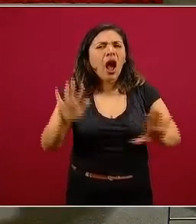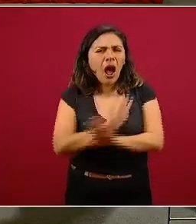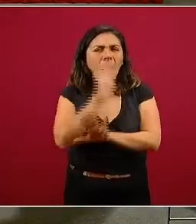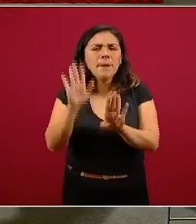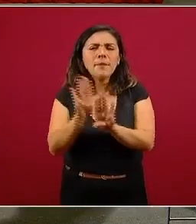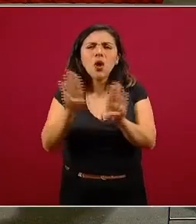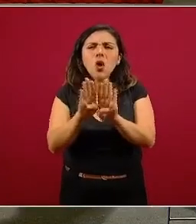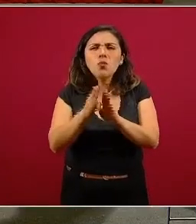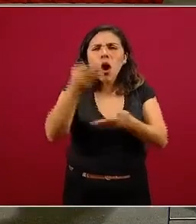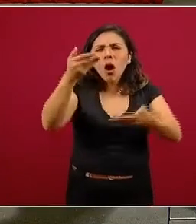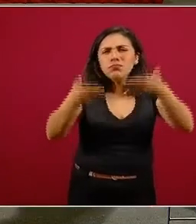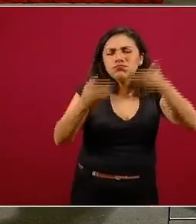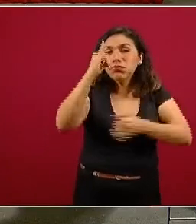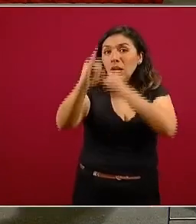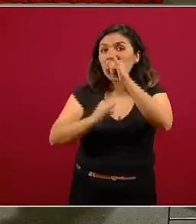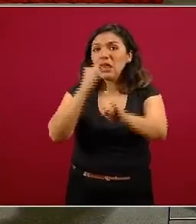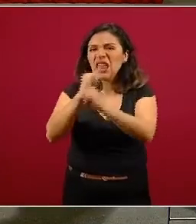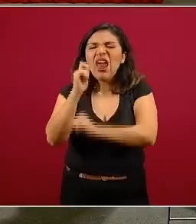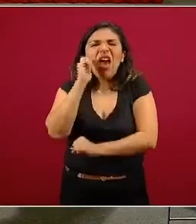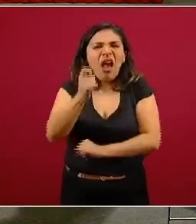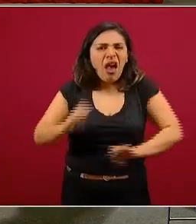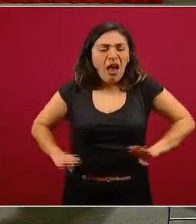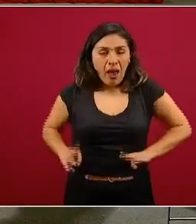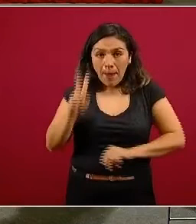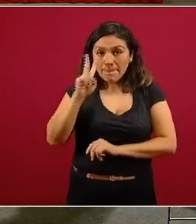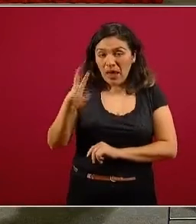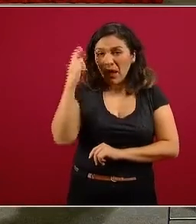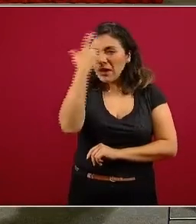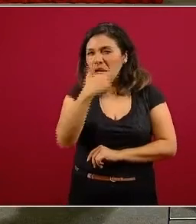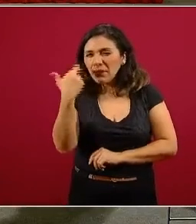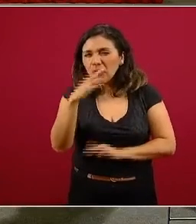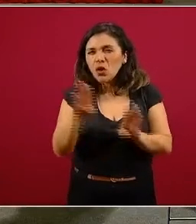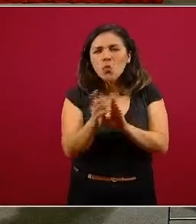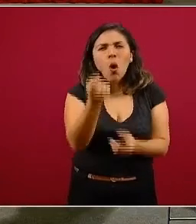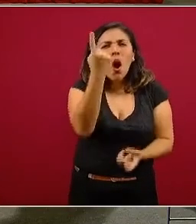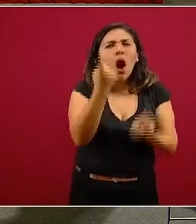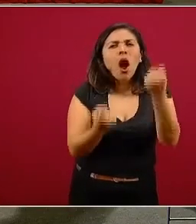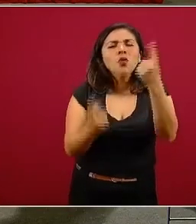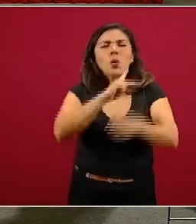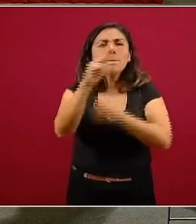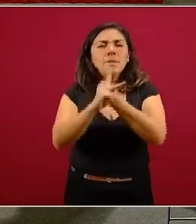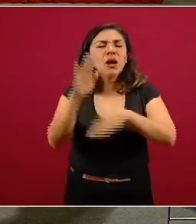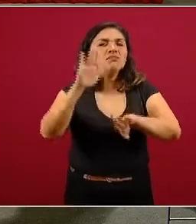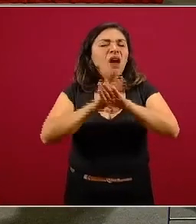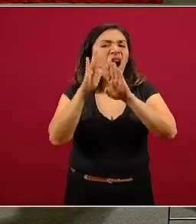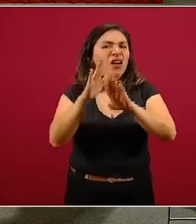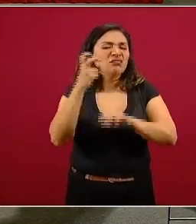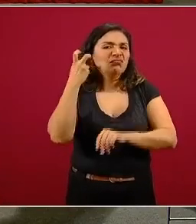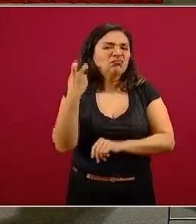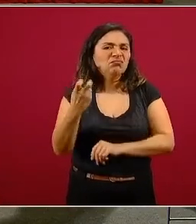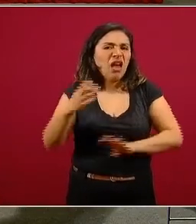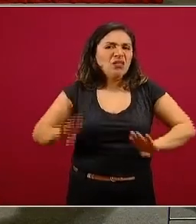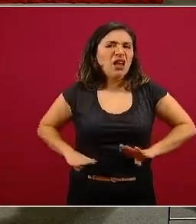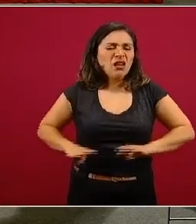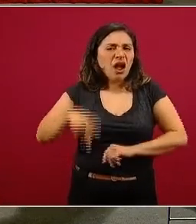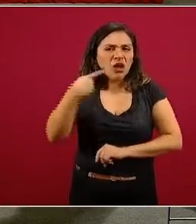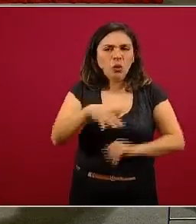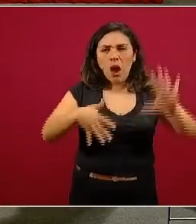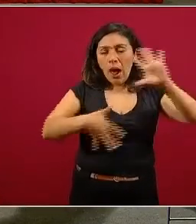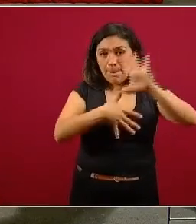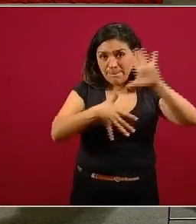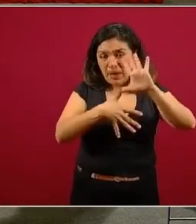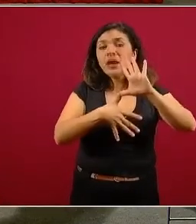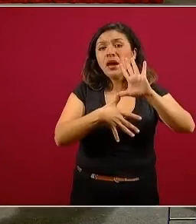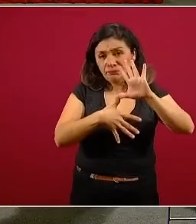de gráficas internacionales. Vamos a revisar algunos de los países más representativos de la región de las Américas